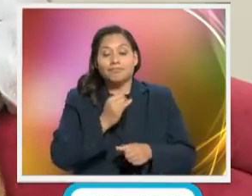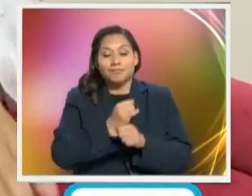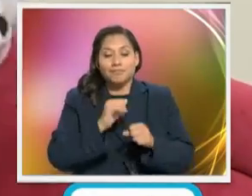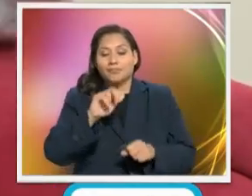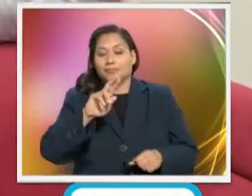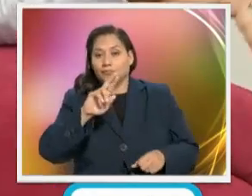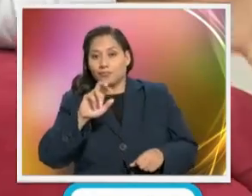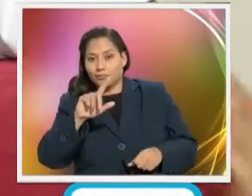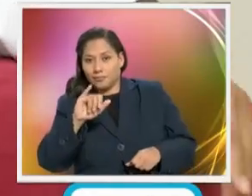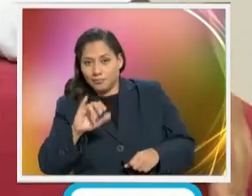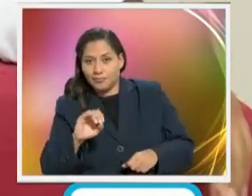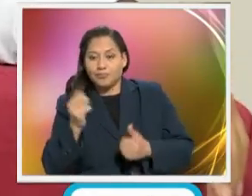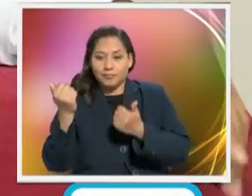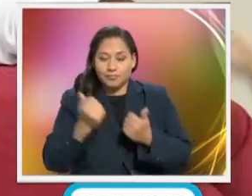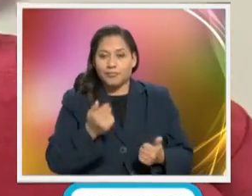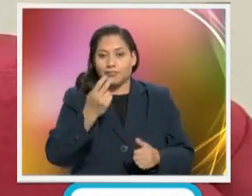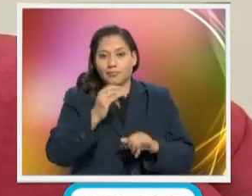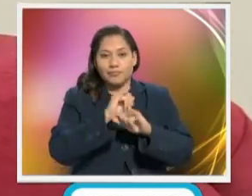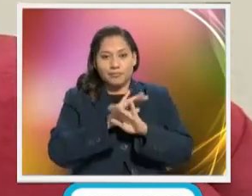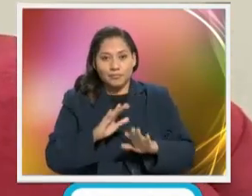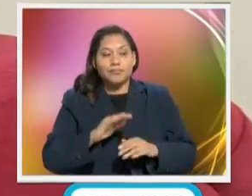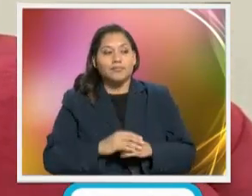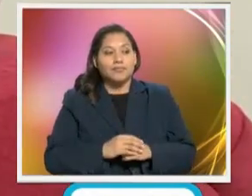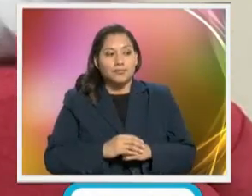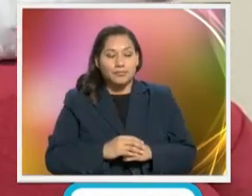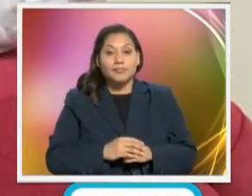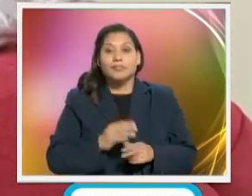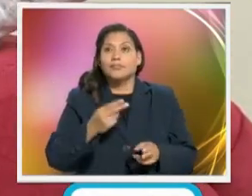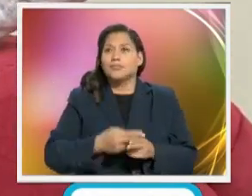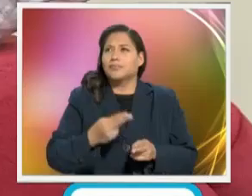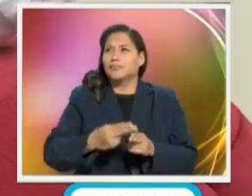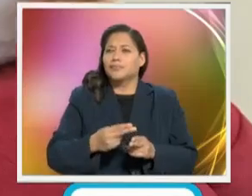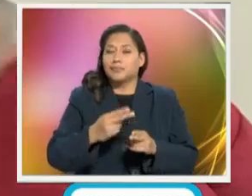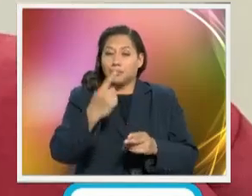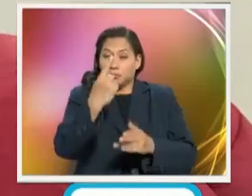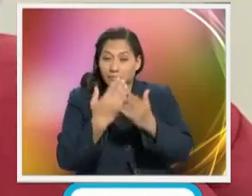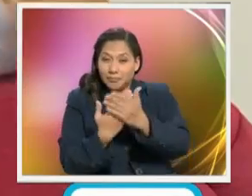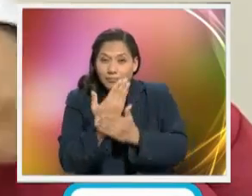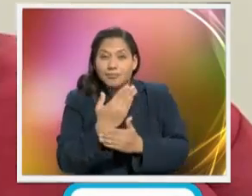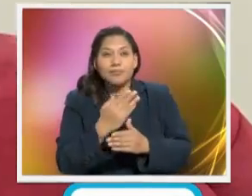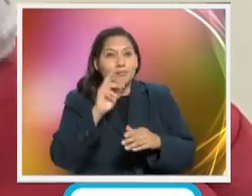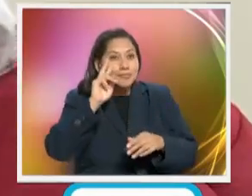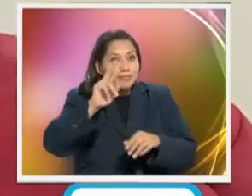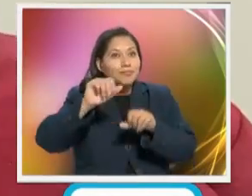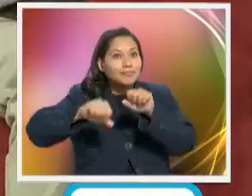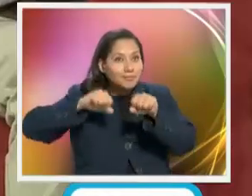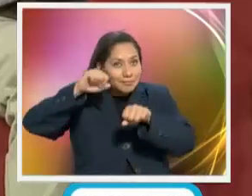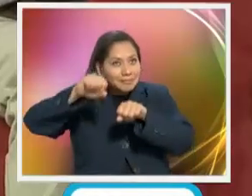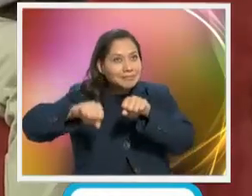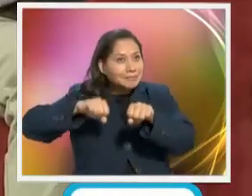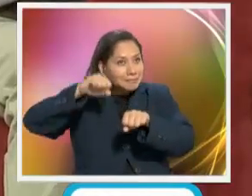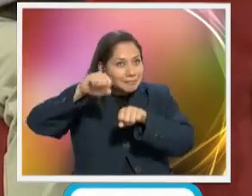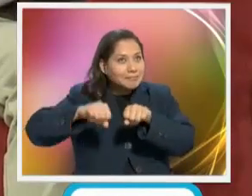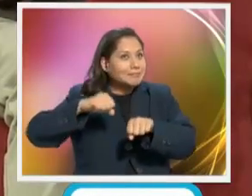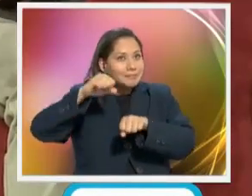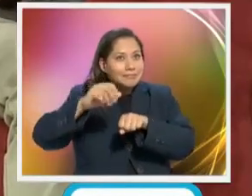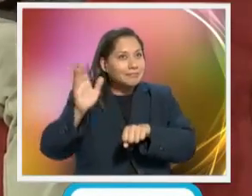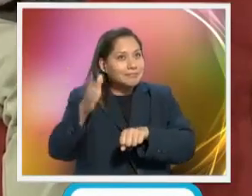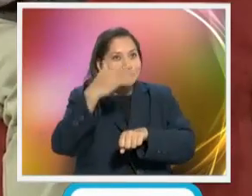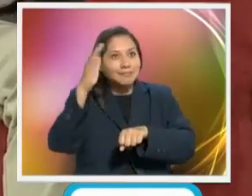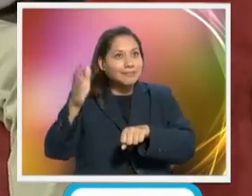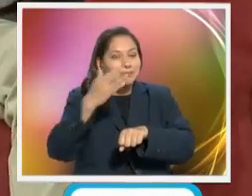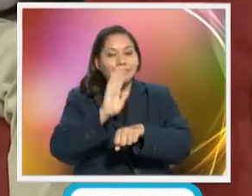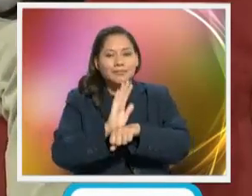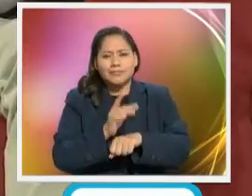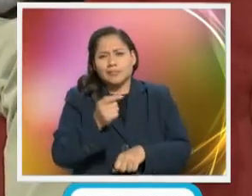los Reyes, que nos trajo esta información, que descubrió esto, hasta como por la 1 de la mañana, viendo, ¿no? la exhibición de películas, que eran